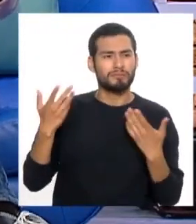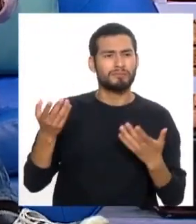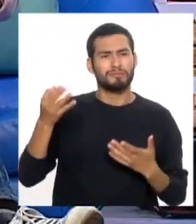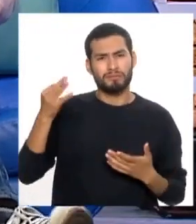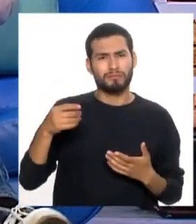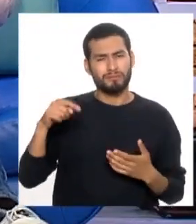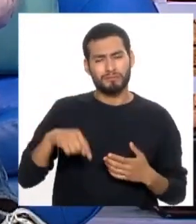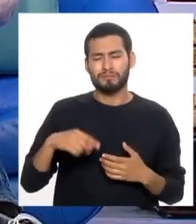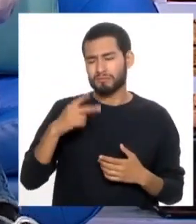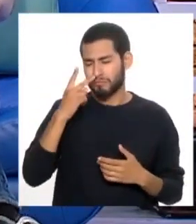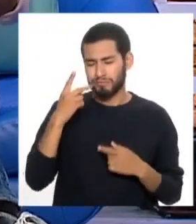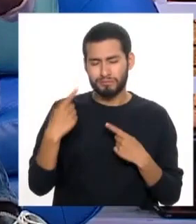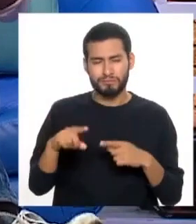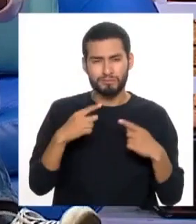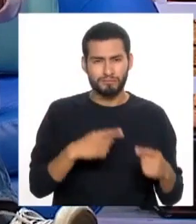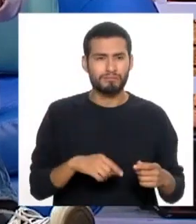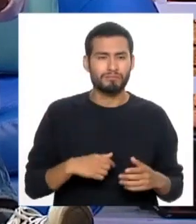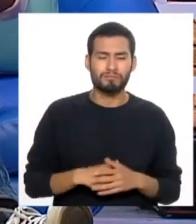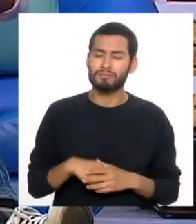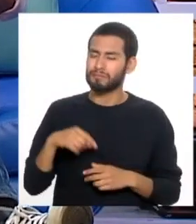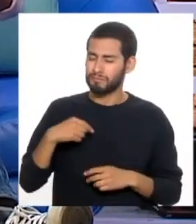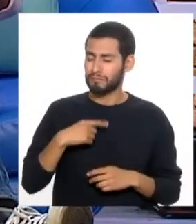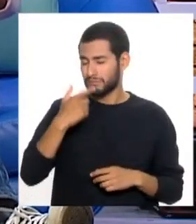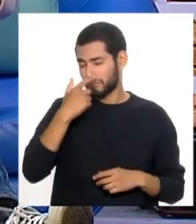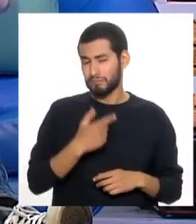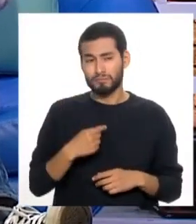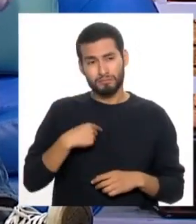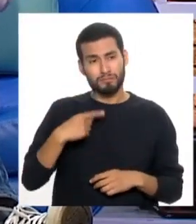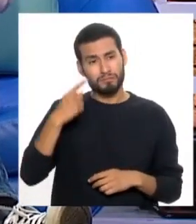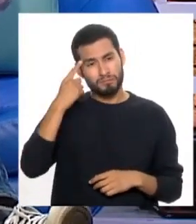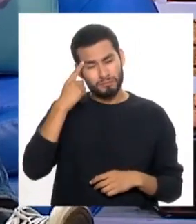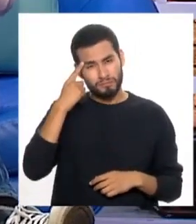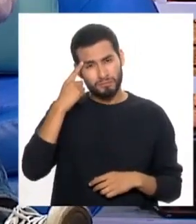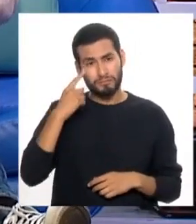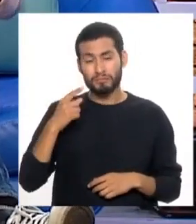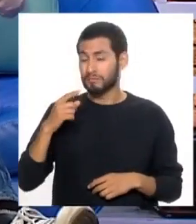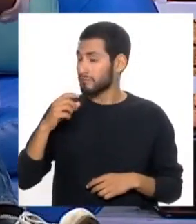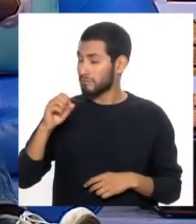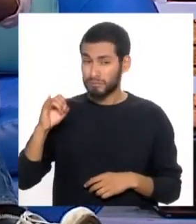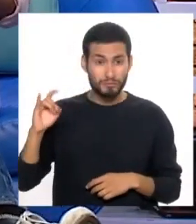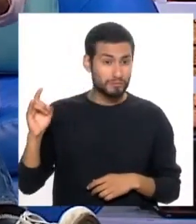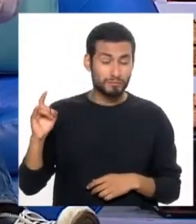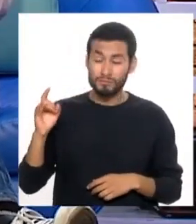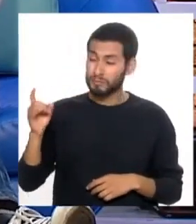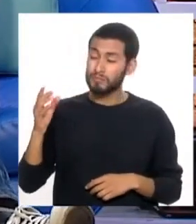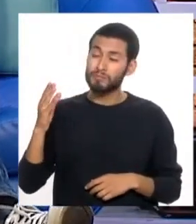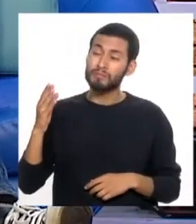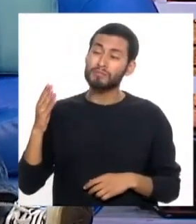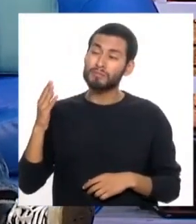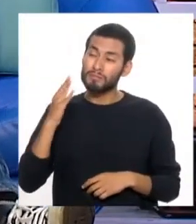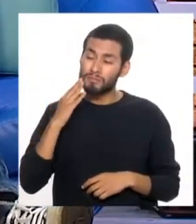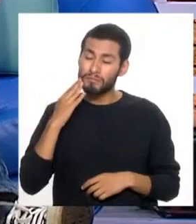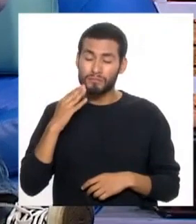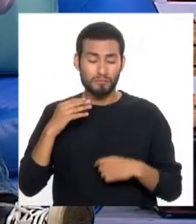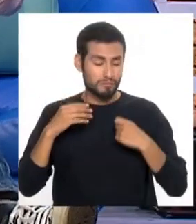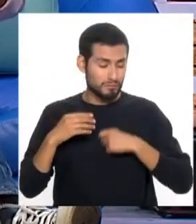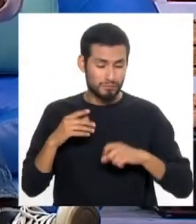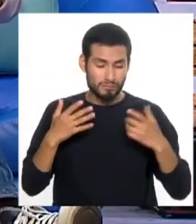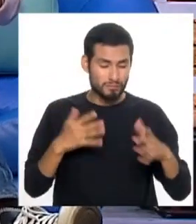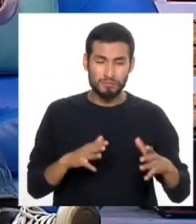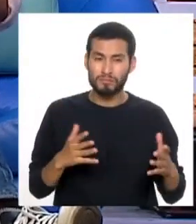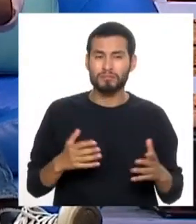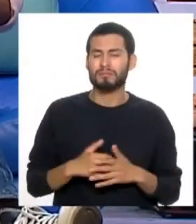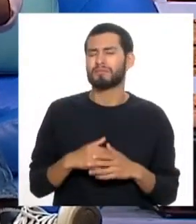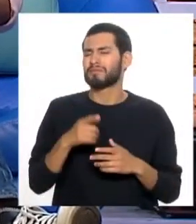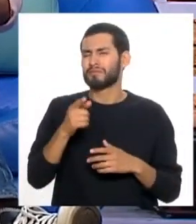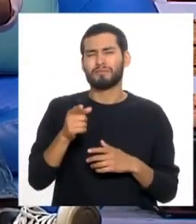es nuestra realidad y esto es algo muy personal que yo creo. Si tú no quieres a tu madre, si tú no quieres a tus hijos, creo que